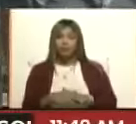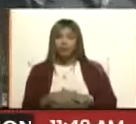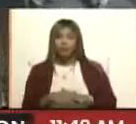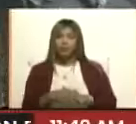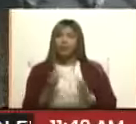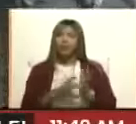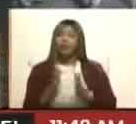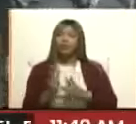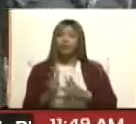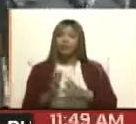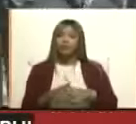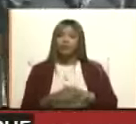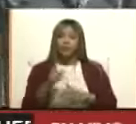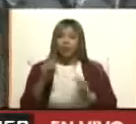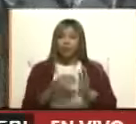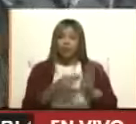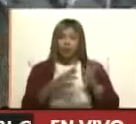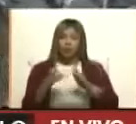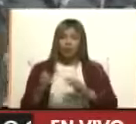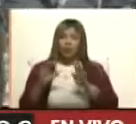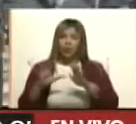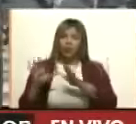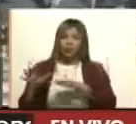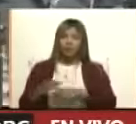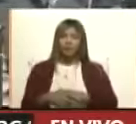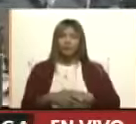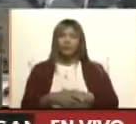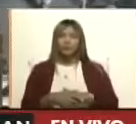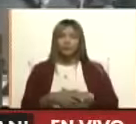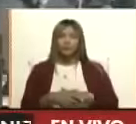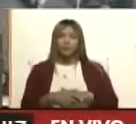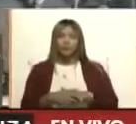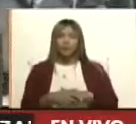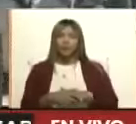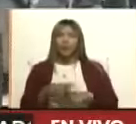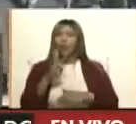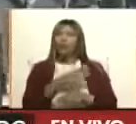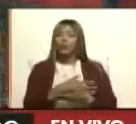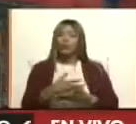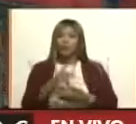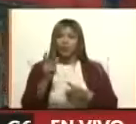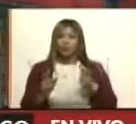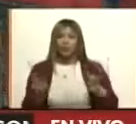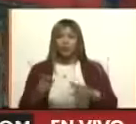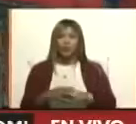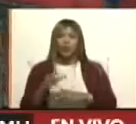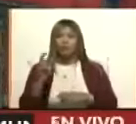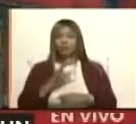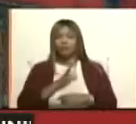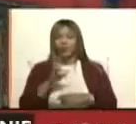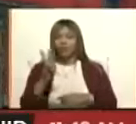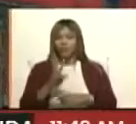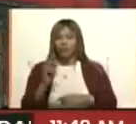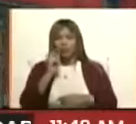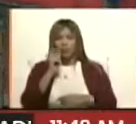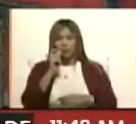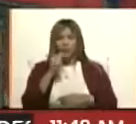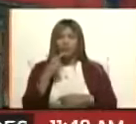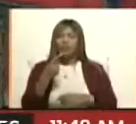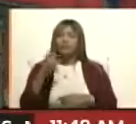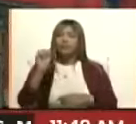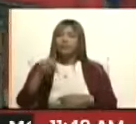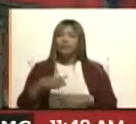25 de abril de 1999, 4 millones de personas, venezolanos y venezolanas, dijeron